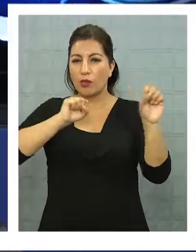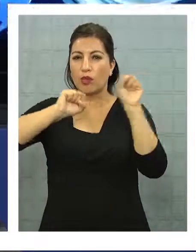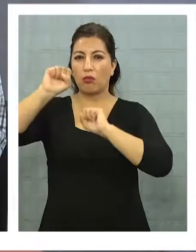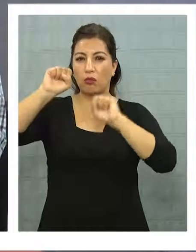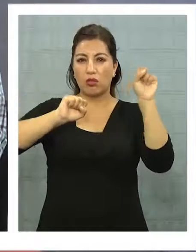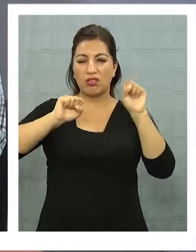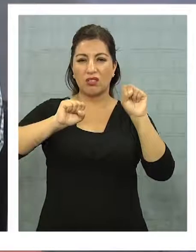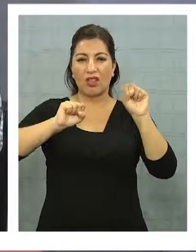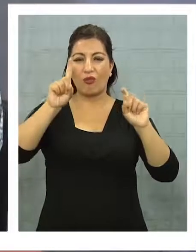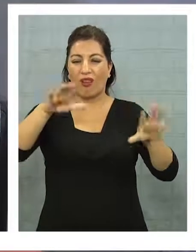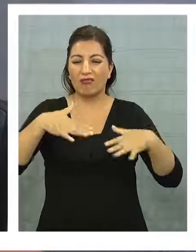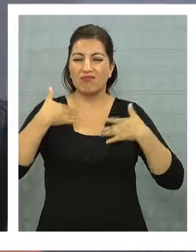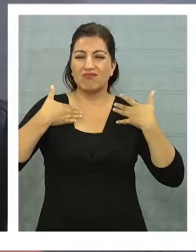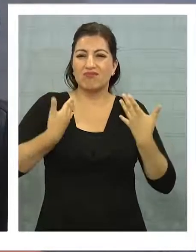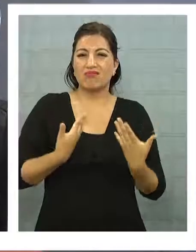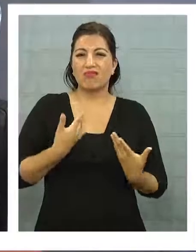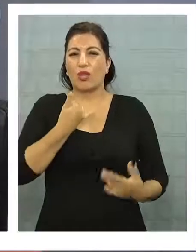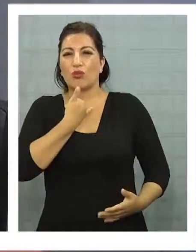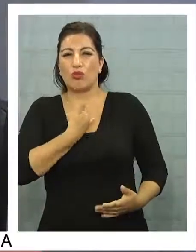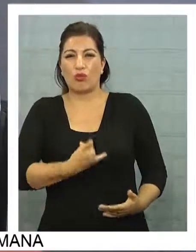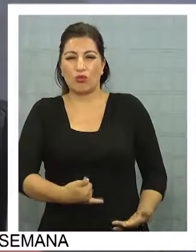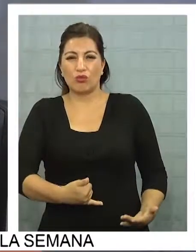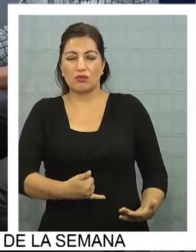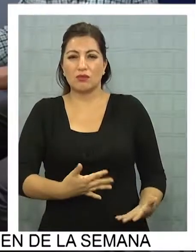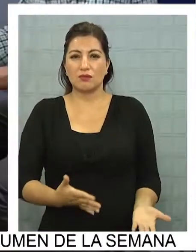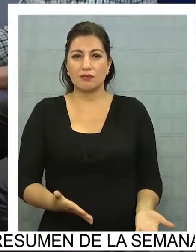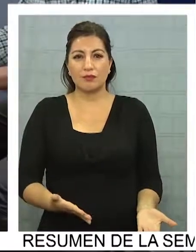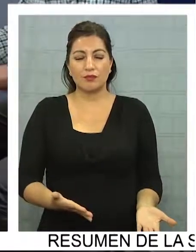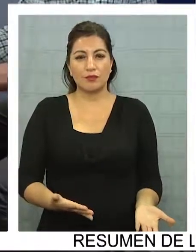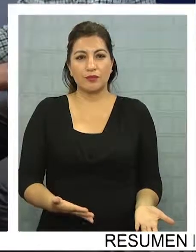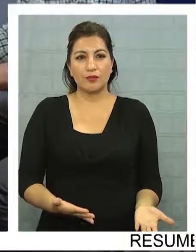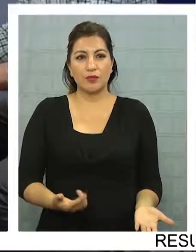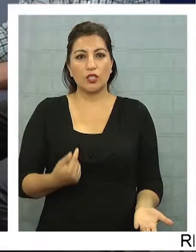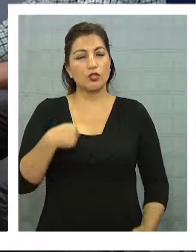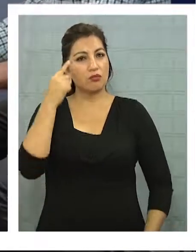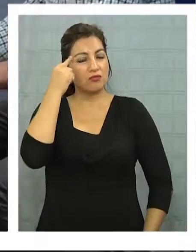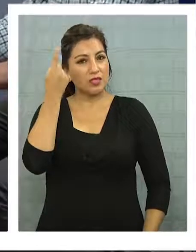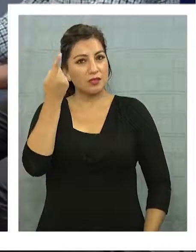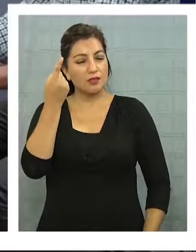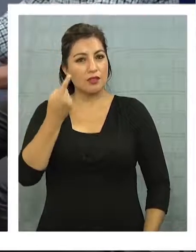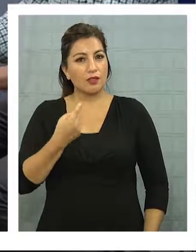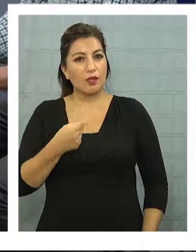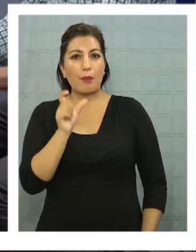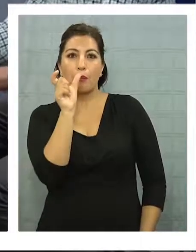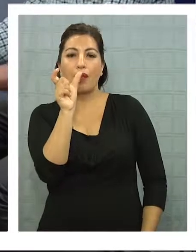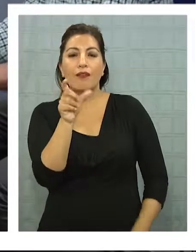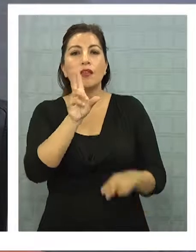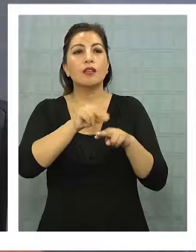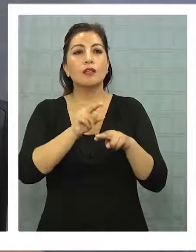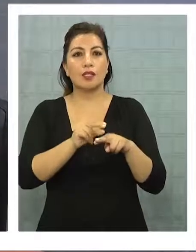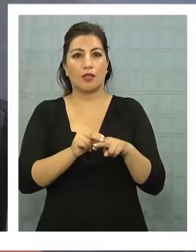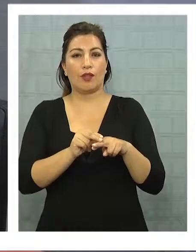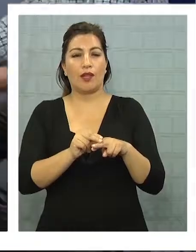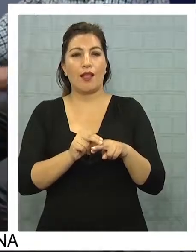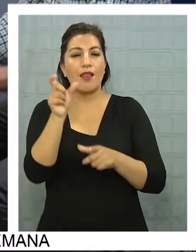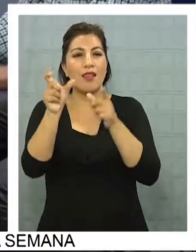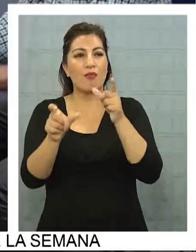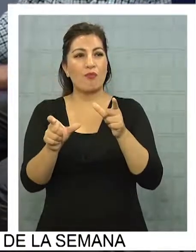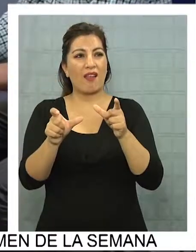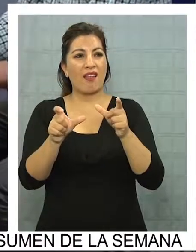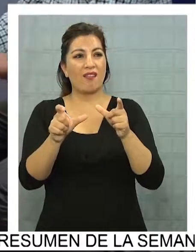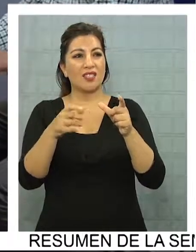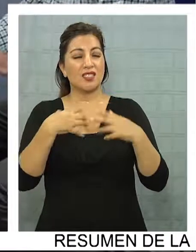siente motivada, hay desencanto, hay desafección. Yo diría que en términos antiguos la gente le tiene tirria a